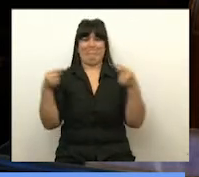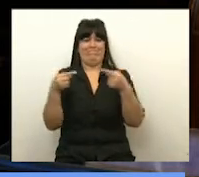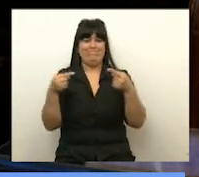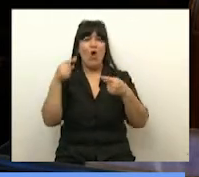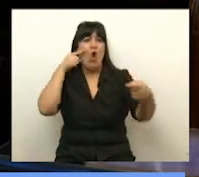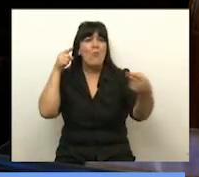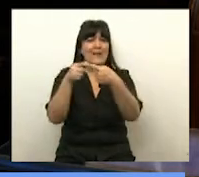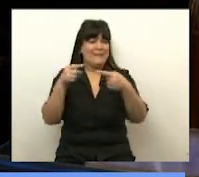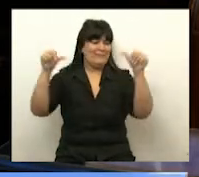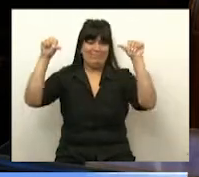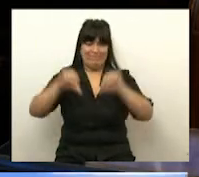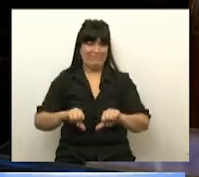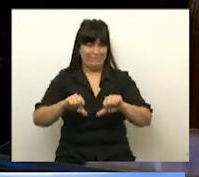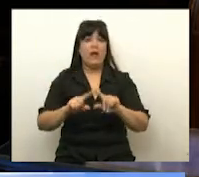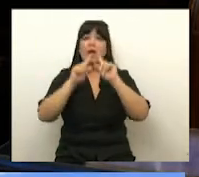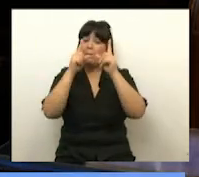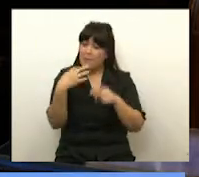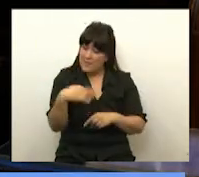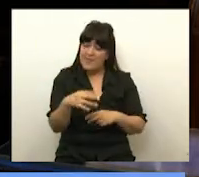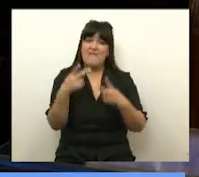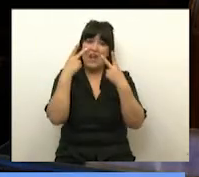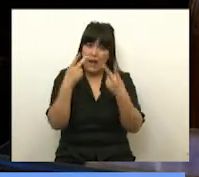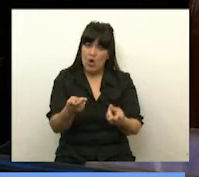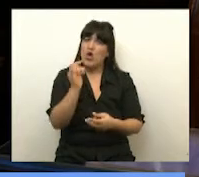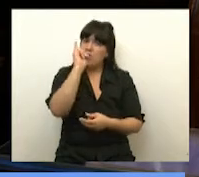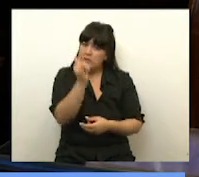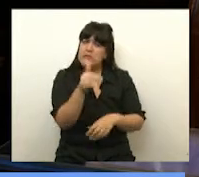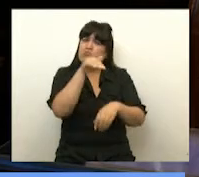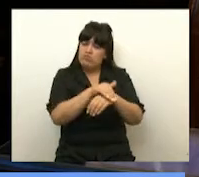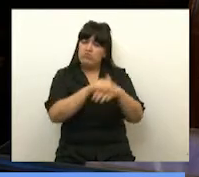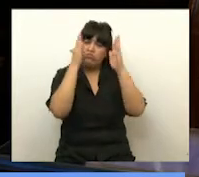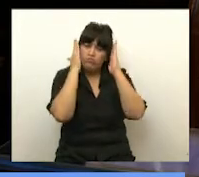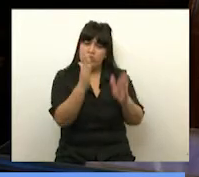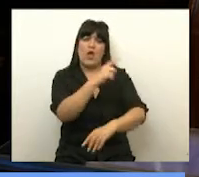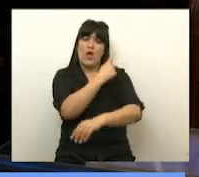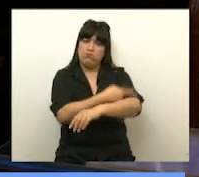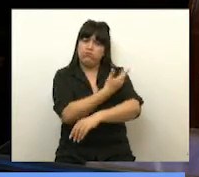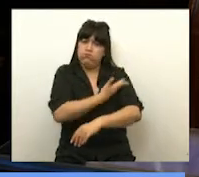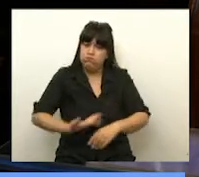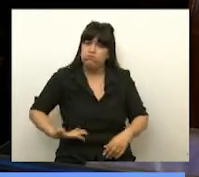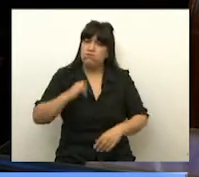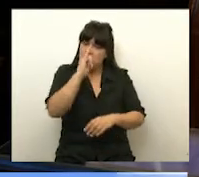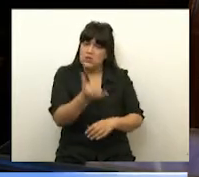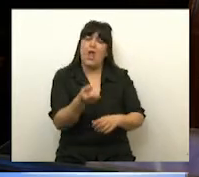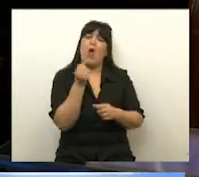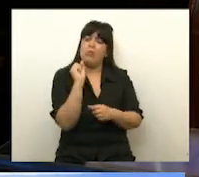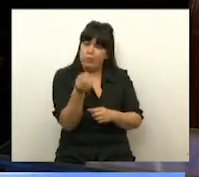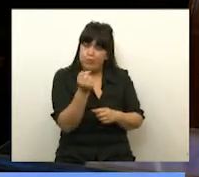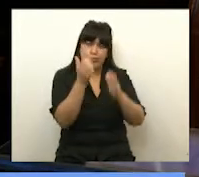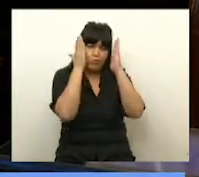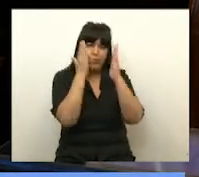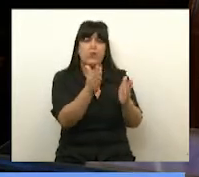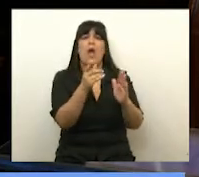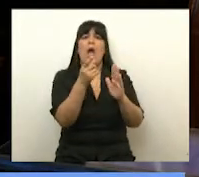objetivo. Sin dejar de reconocer que hubo compromisos del Ejecutivo Nacional a través de aportes extraordinarios de